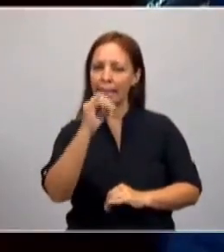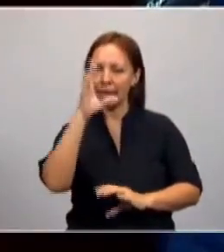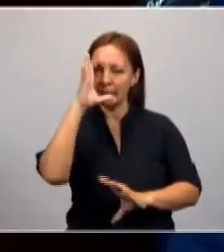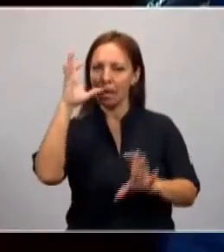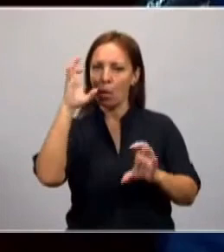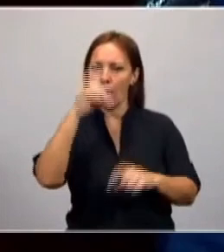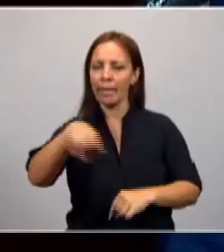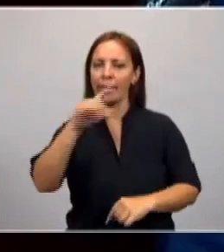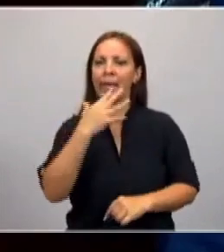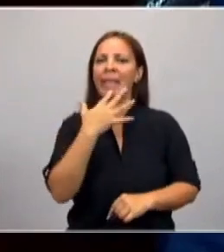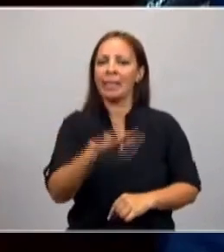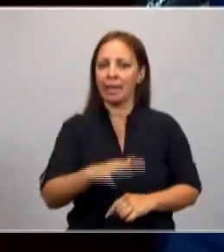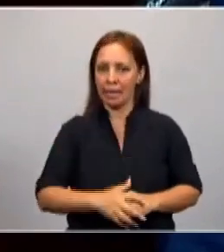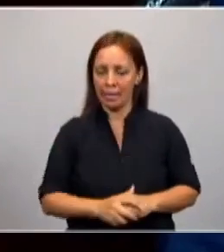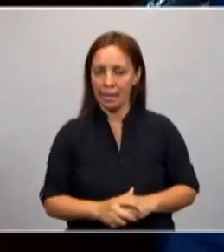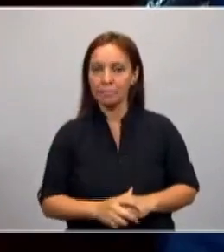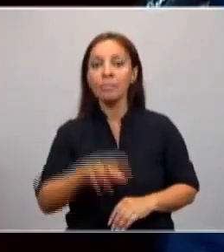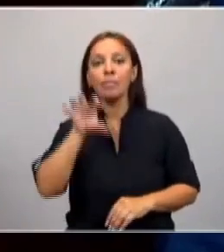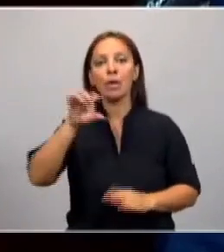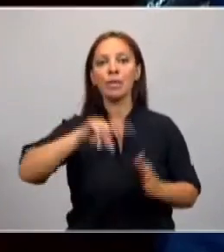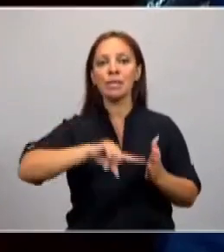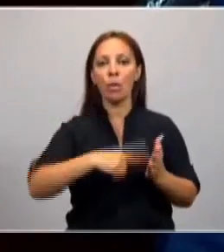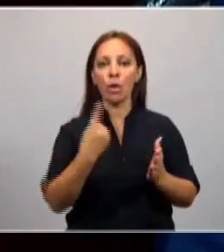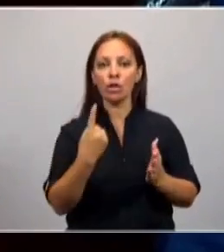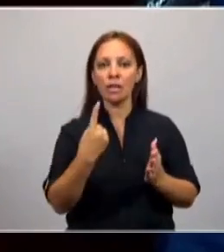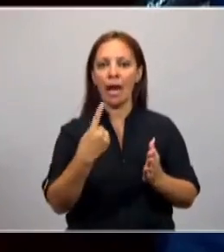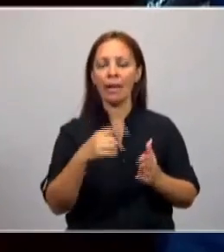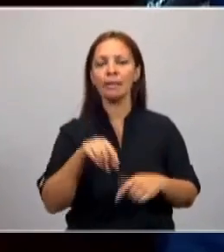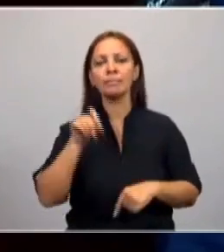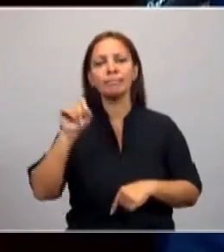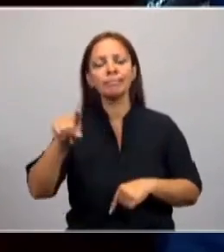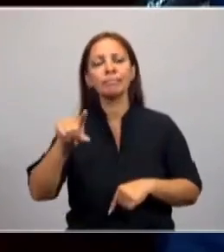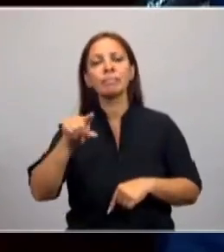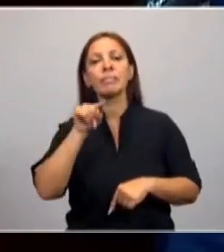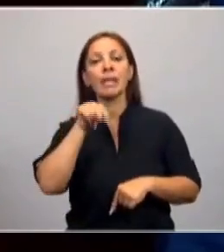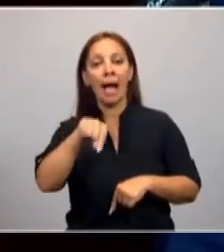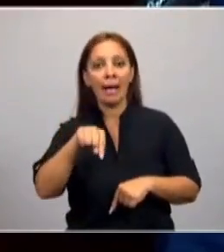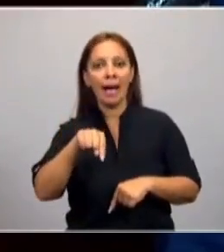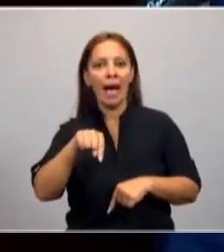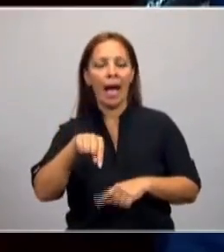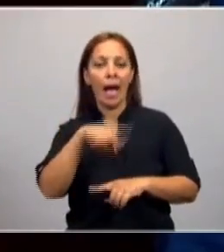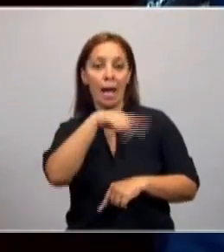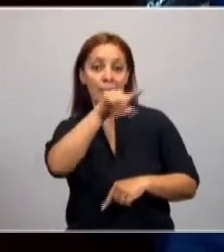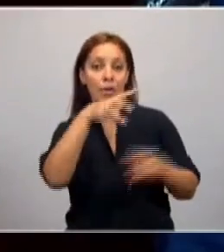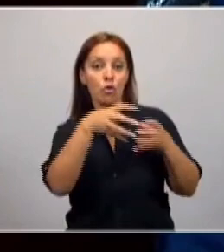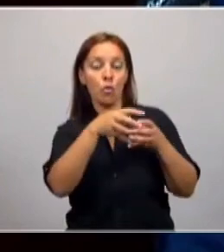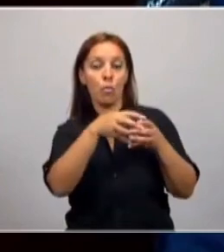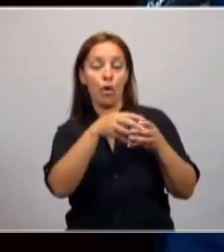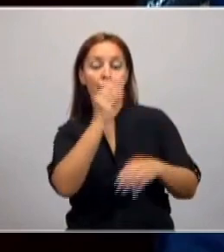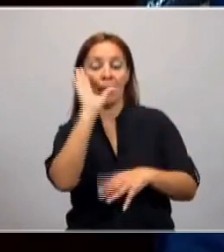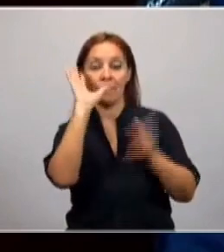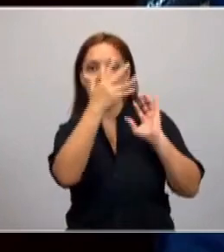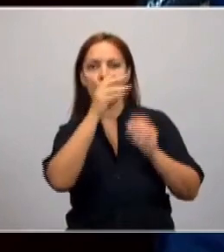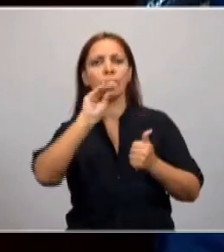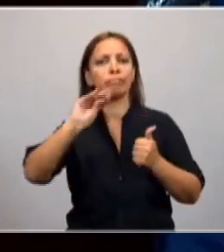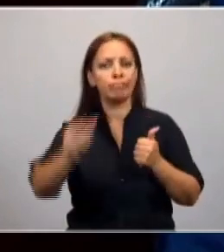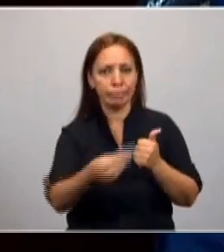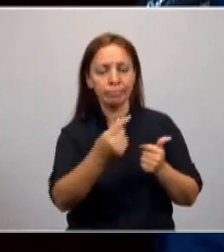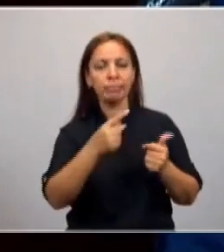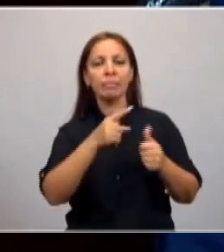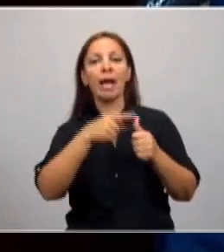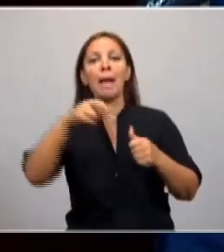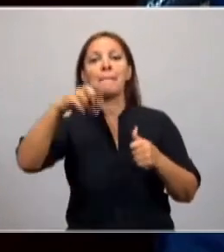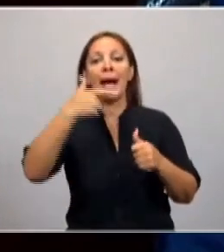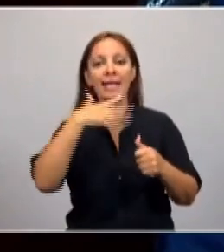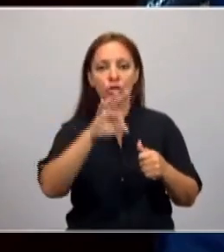se comprenda. En la provincia de Buenos Aires, la fuerza política de Milei fue derrotada en las PASO, en las generales y en el balotaje.